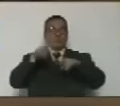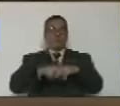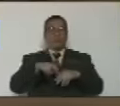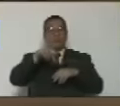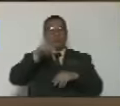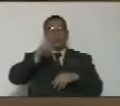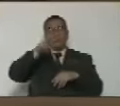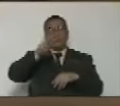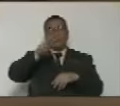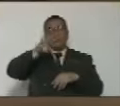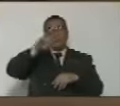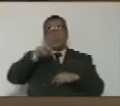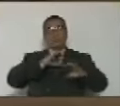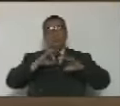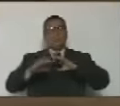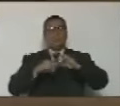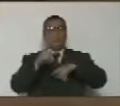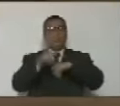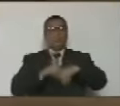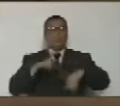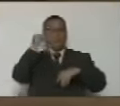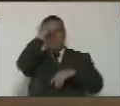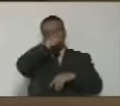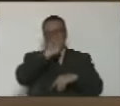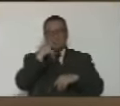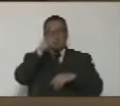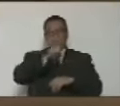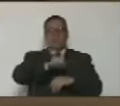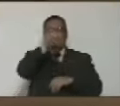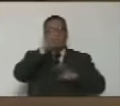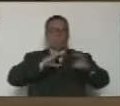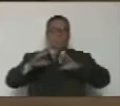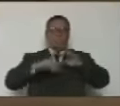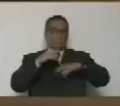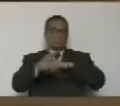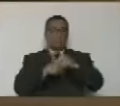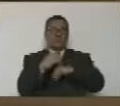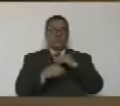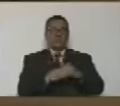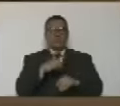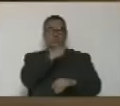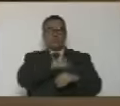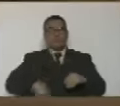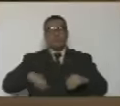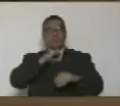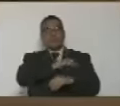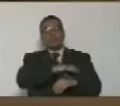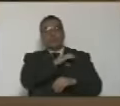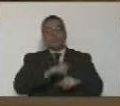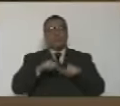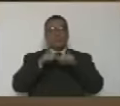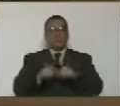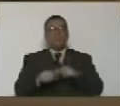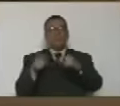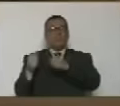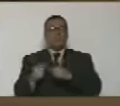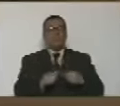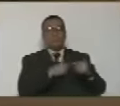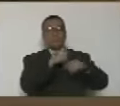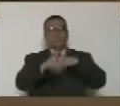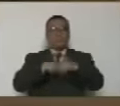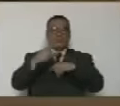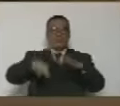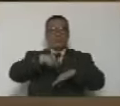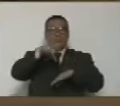Nairobi, Kenia, y en la Comunidad de África Oriental. Sexto, comunicación suscrita por el presidente de la Comisión Permanente de Economía, Finanzas y